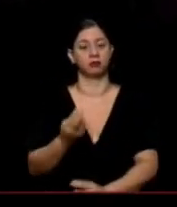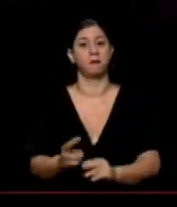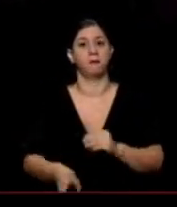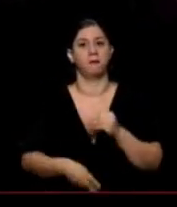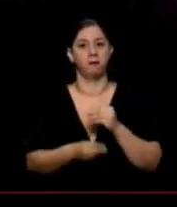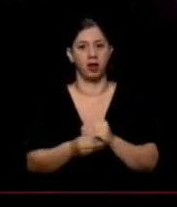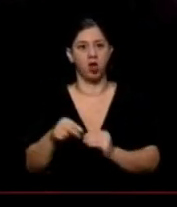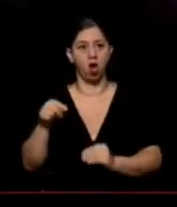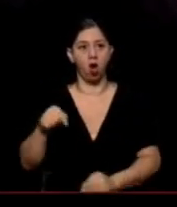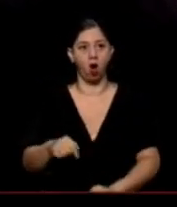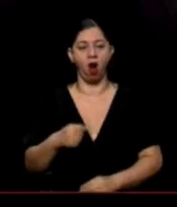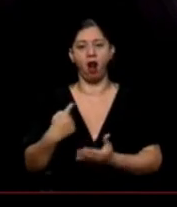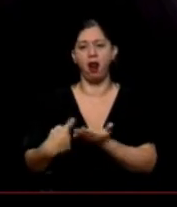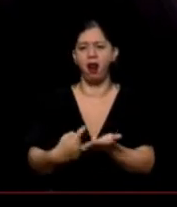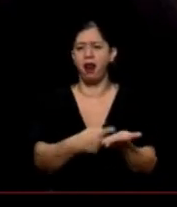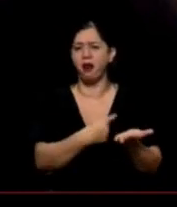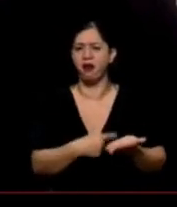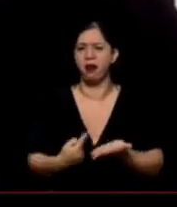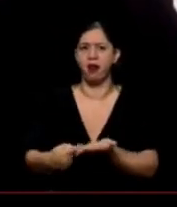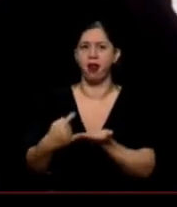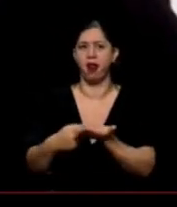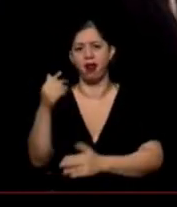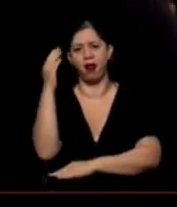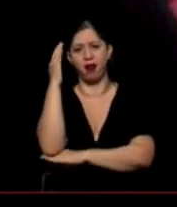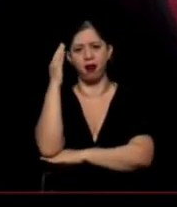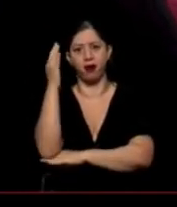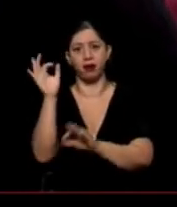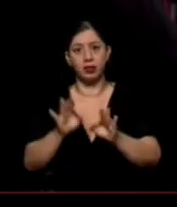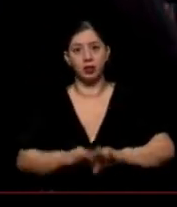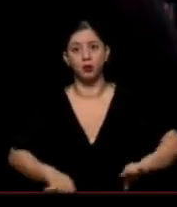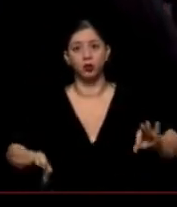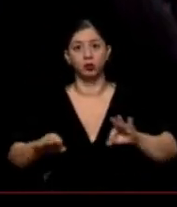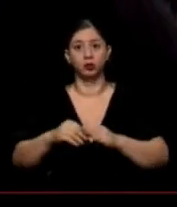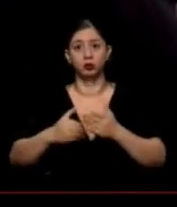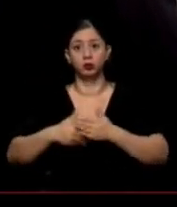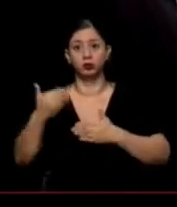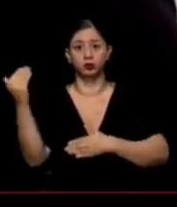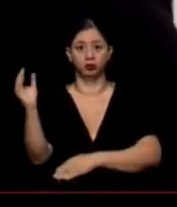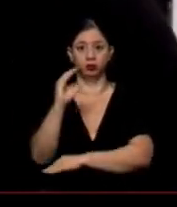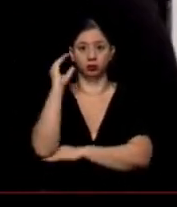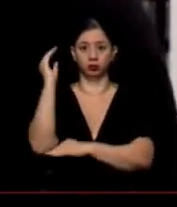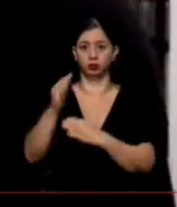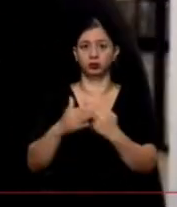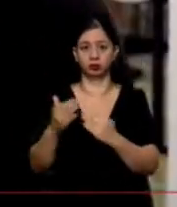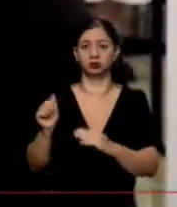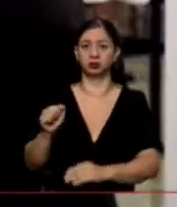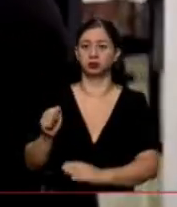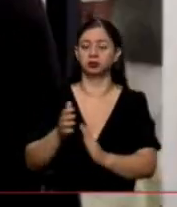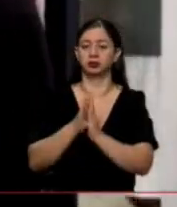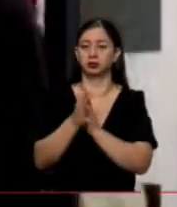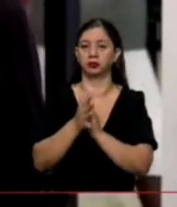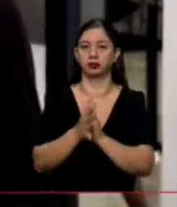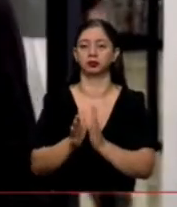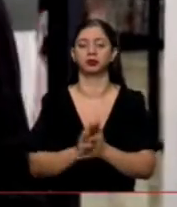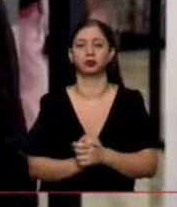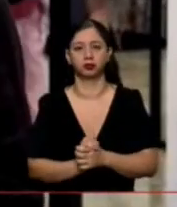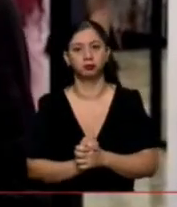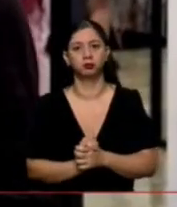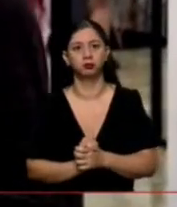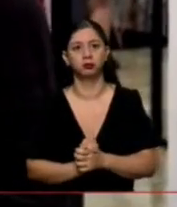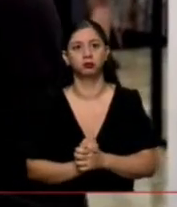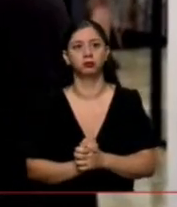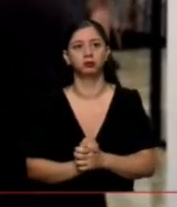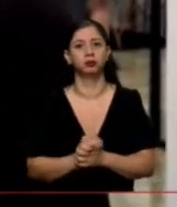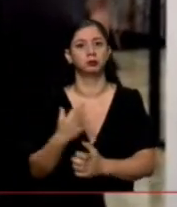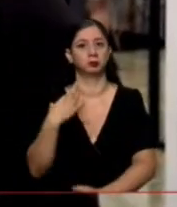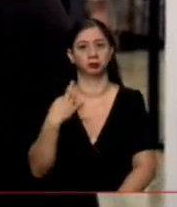eso, hoy estuviste en un conversatorio bastante importante en la apertura de Colombia Moda. Cuéntanos un poco de eso. Así es, Inexmoda